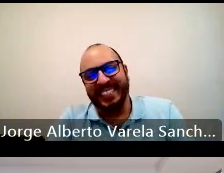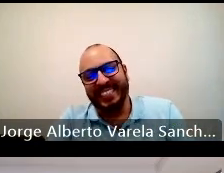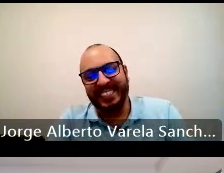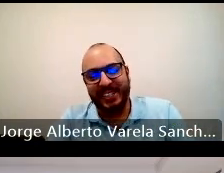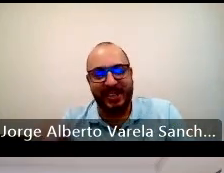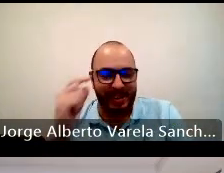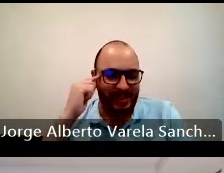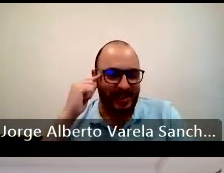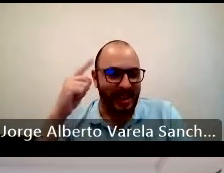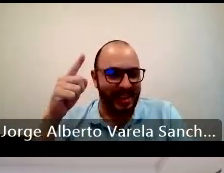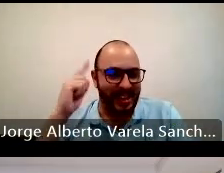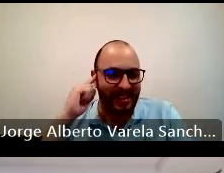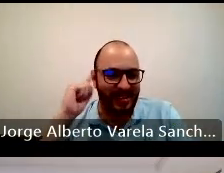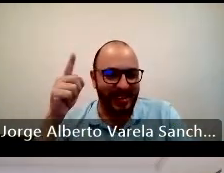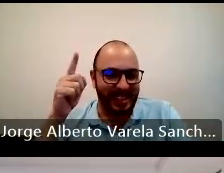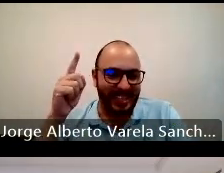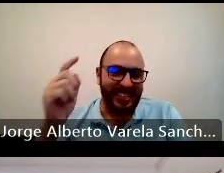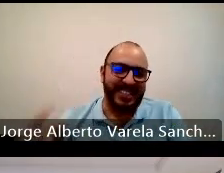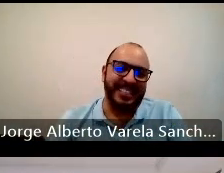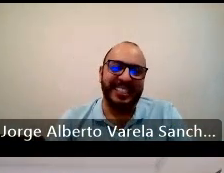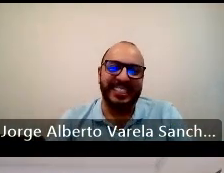pasa?